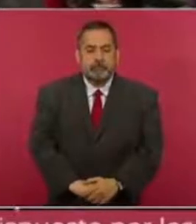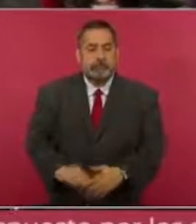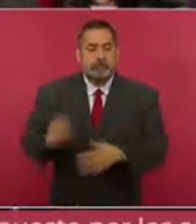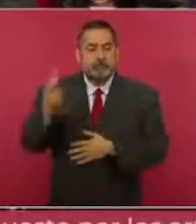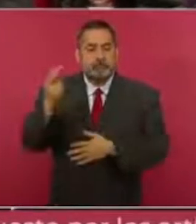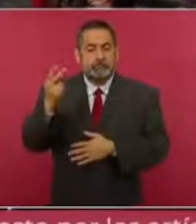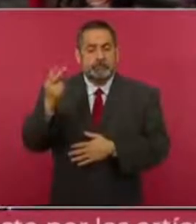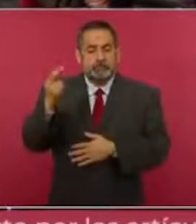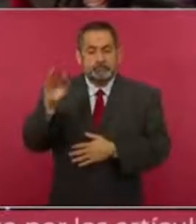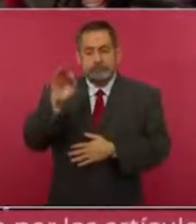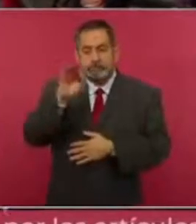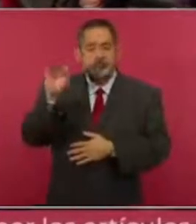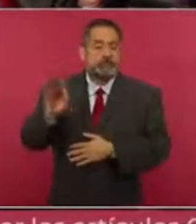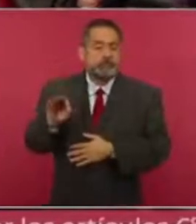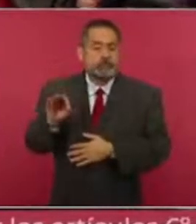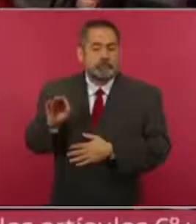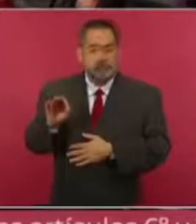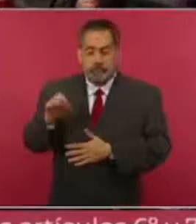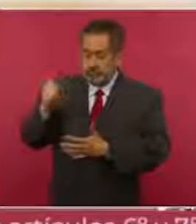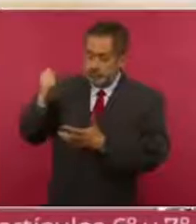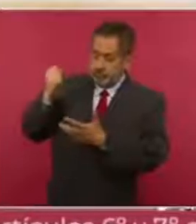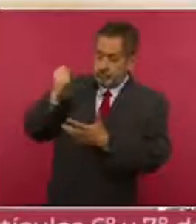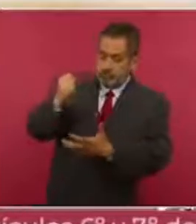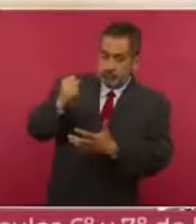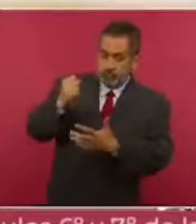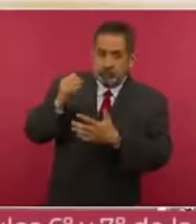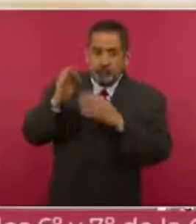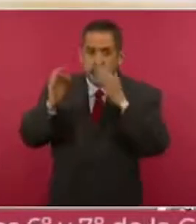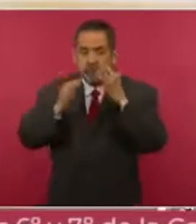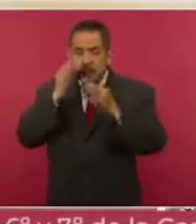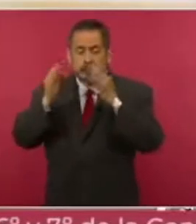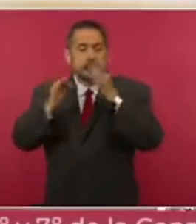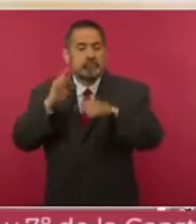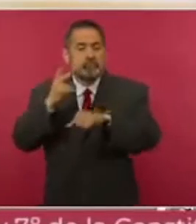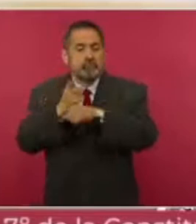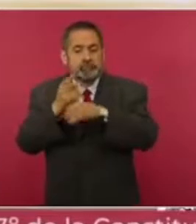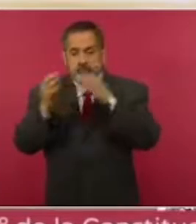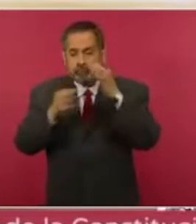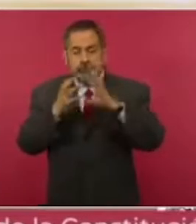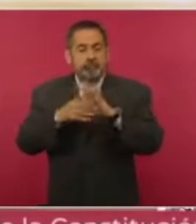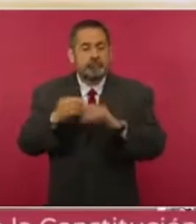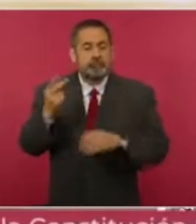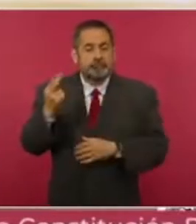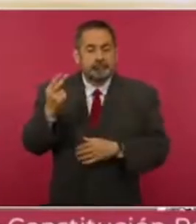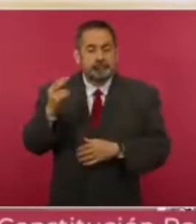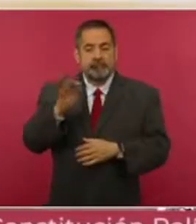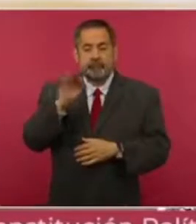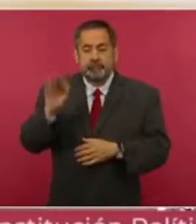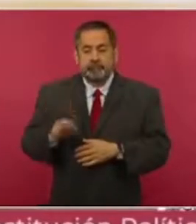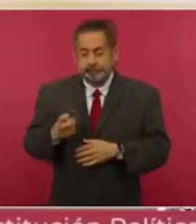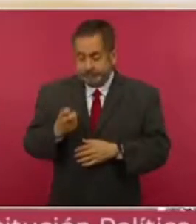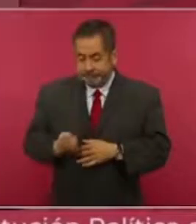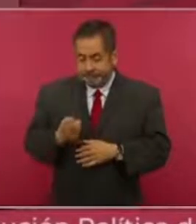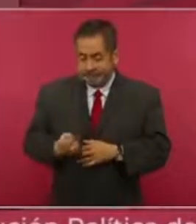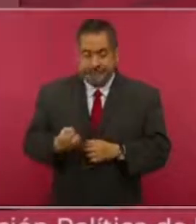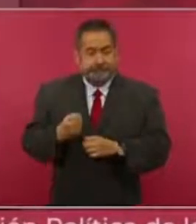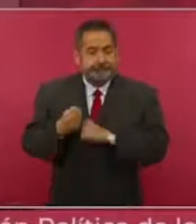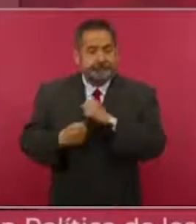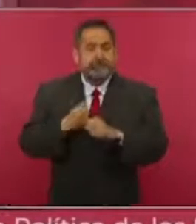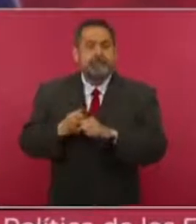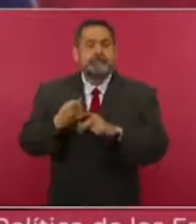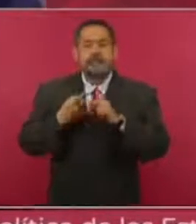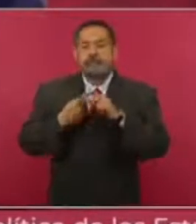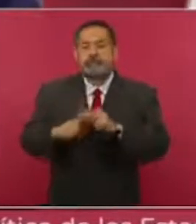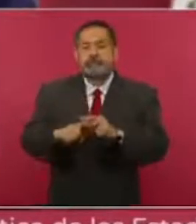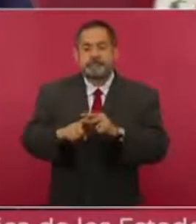25% del presupuesto de publicidad. Vamos a empezar desde este año porque vamos